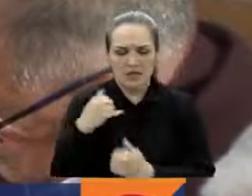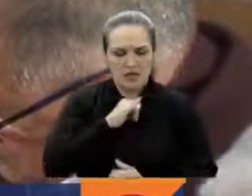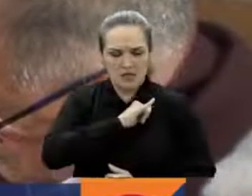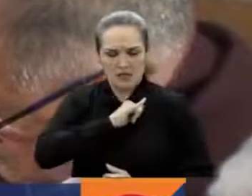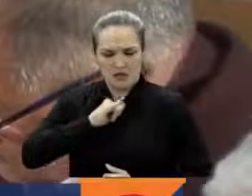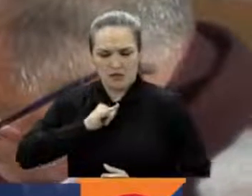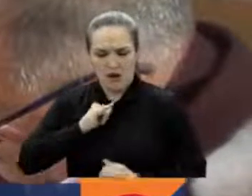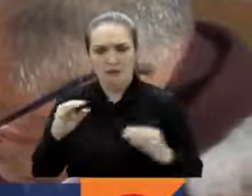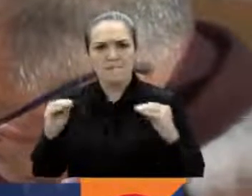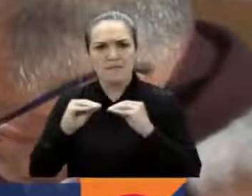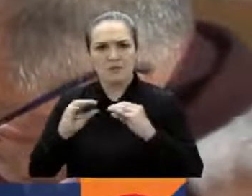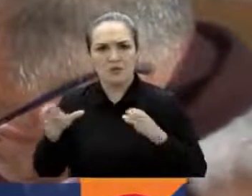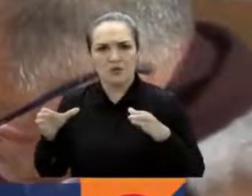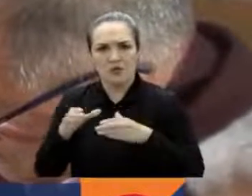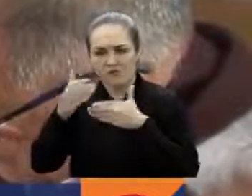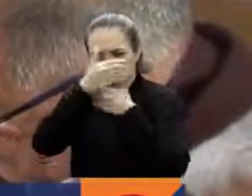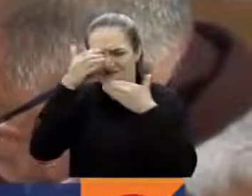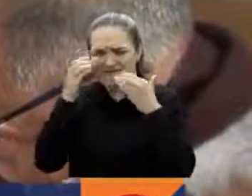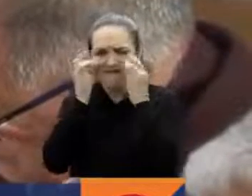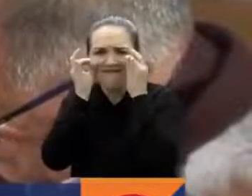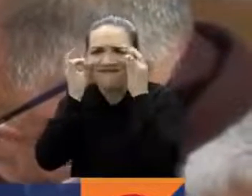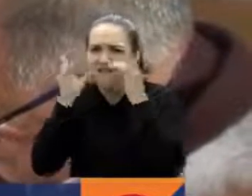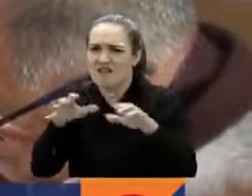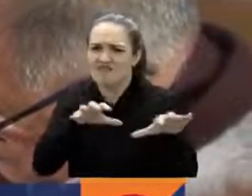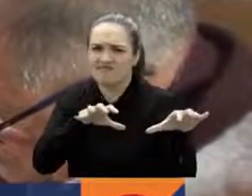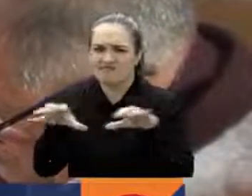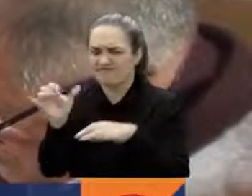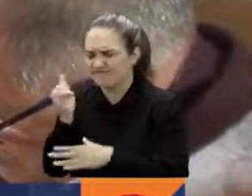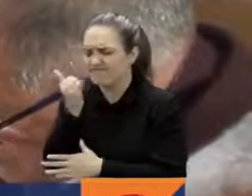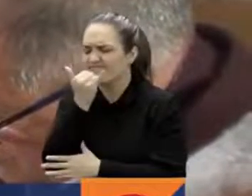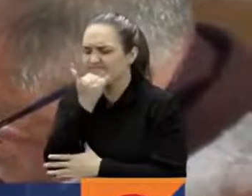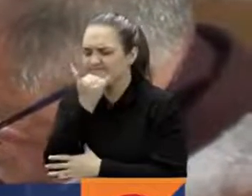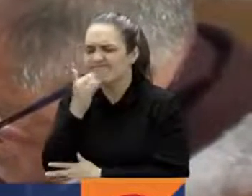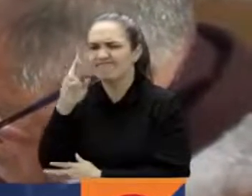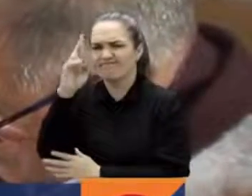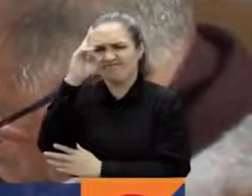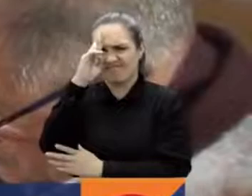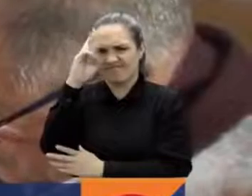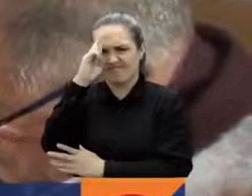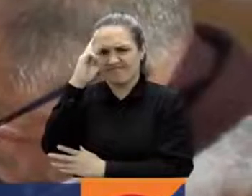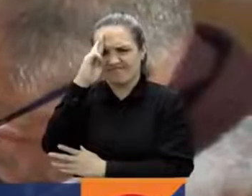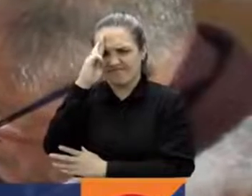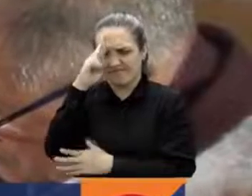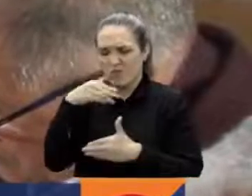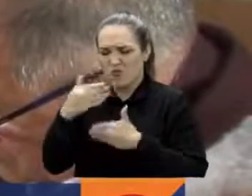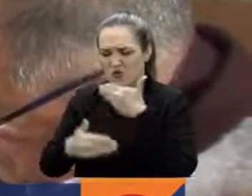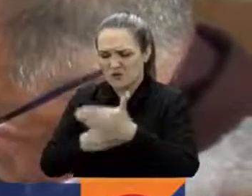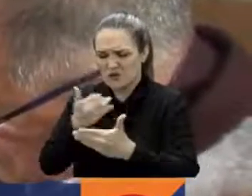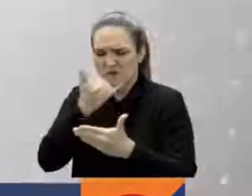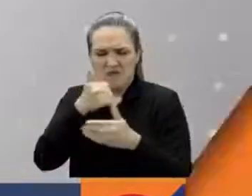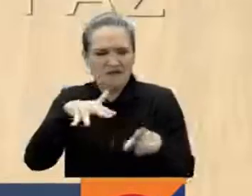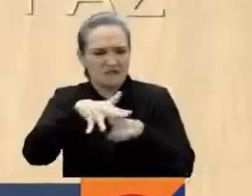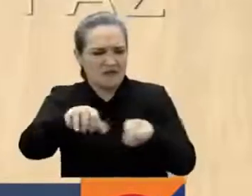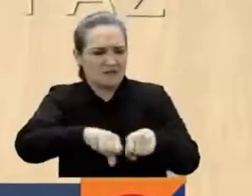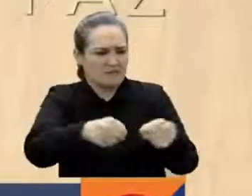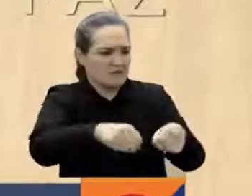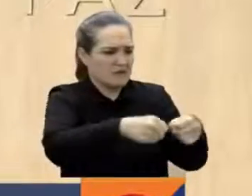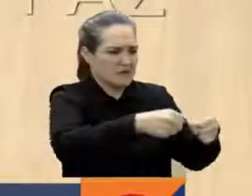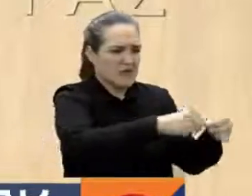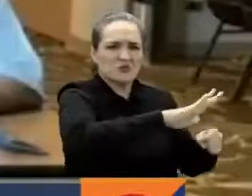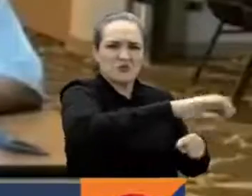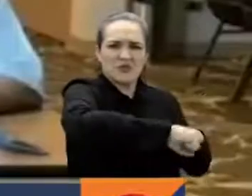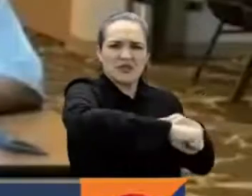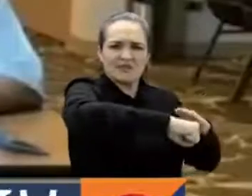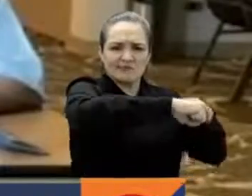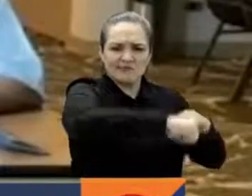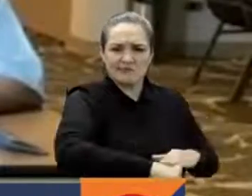abominables crímenes cometidos por nuestra organización, fruto de una política que desembocó en crímenes de lesa humanidad. Los